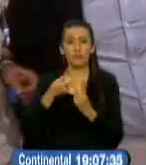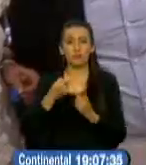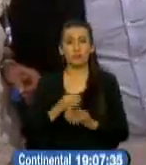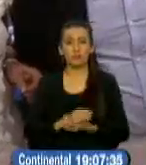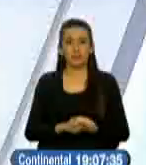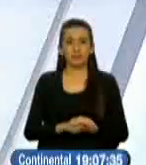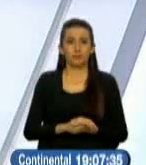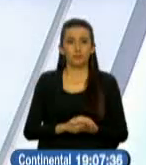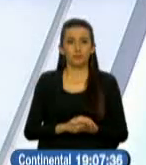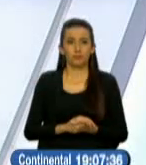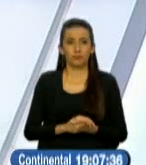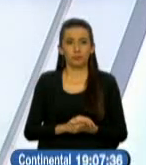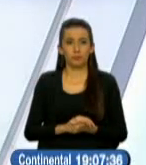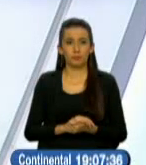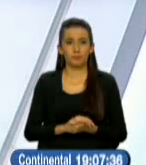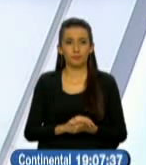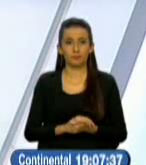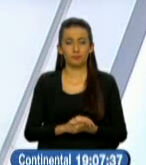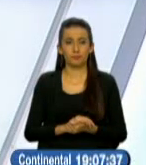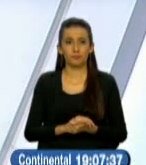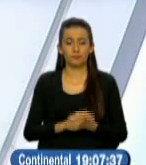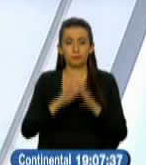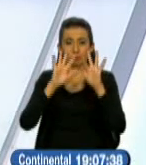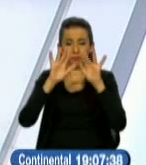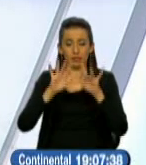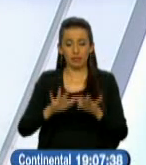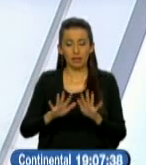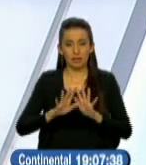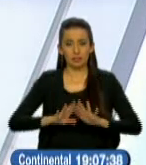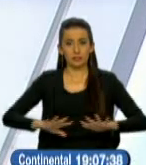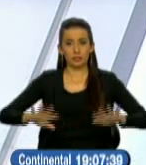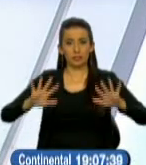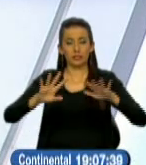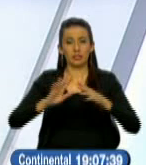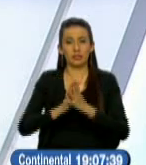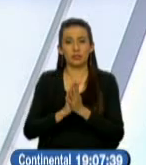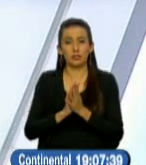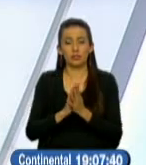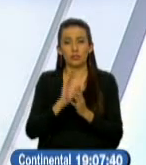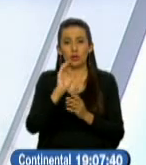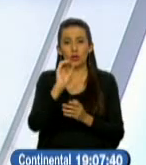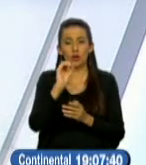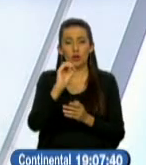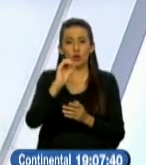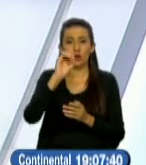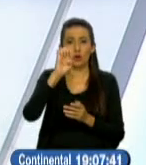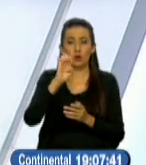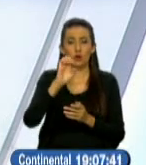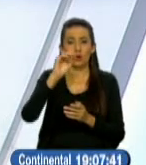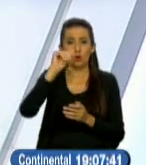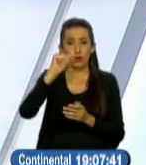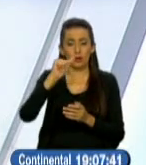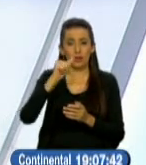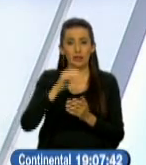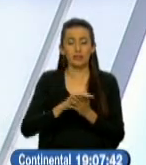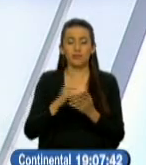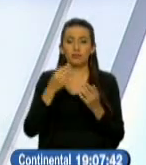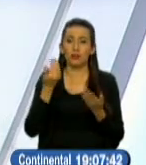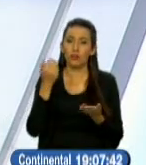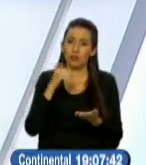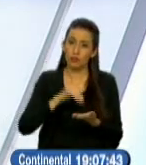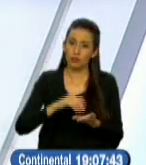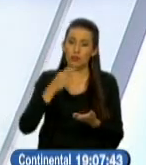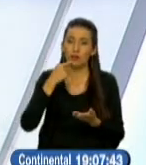TV. Y el secretario general de la Organización de Estados Americanos reiteró el reconocimiento